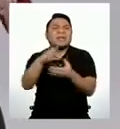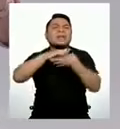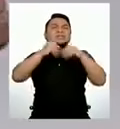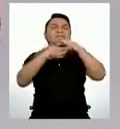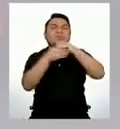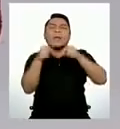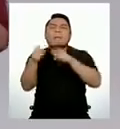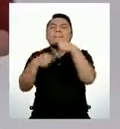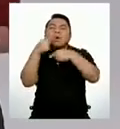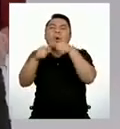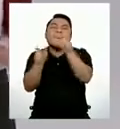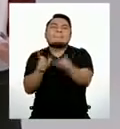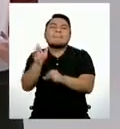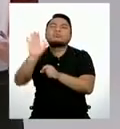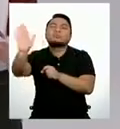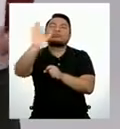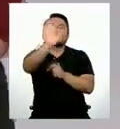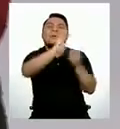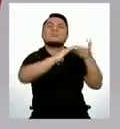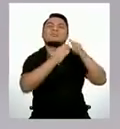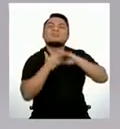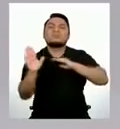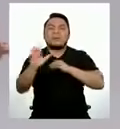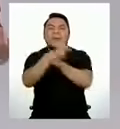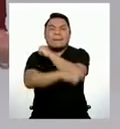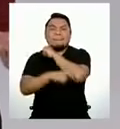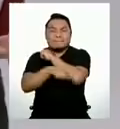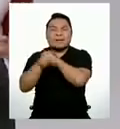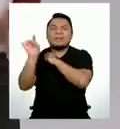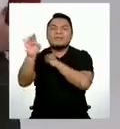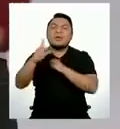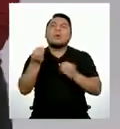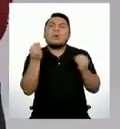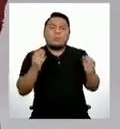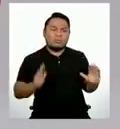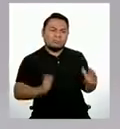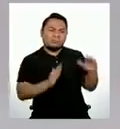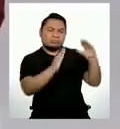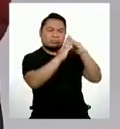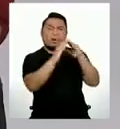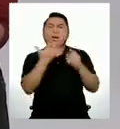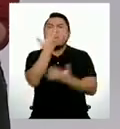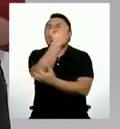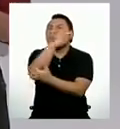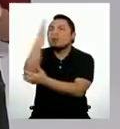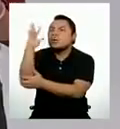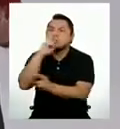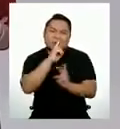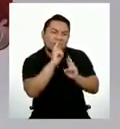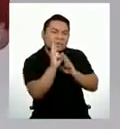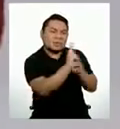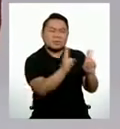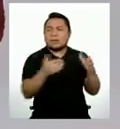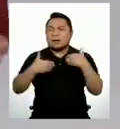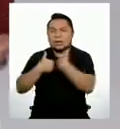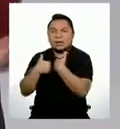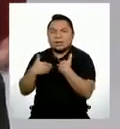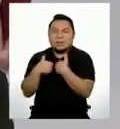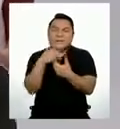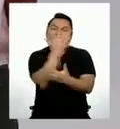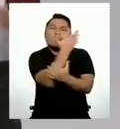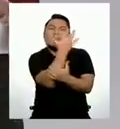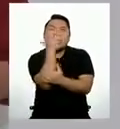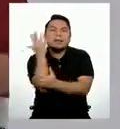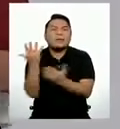cuenta la gente en todas partes del país, sobre el origen de las montañas, de los bosques, de los ríos, de los animales, de las